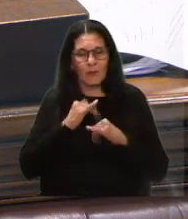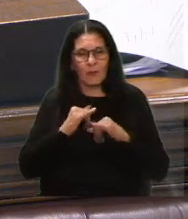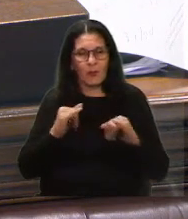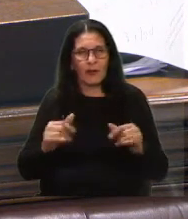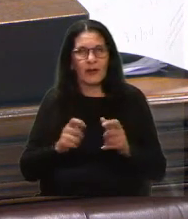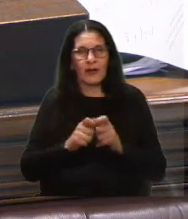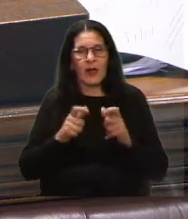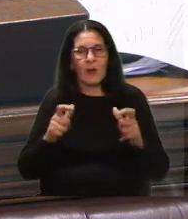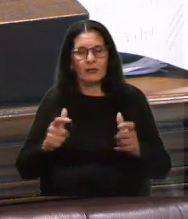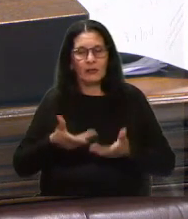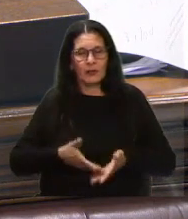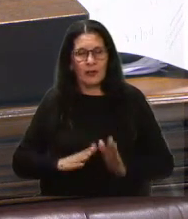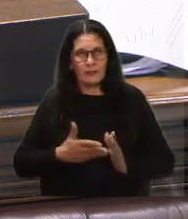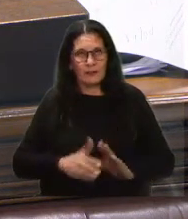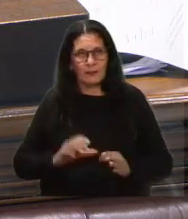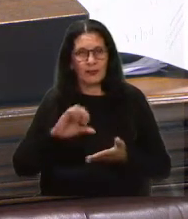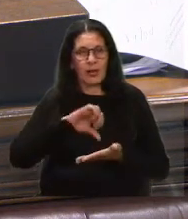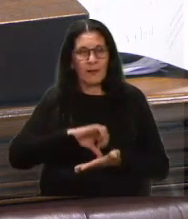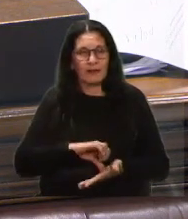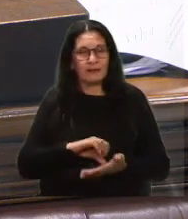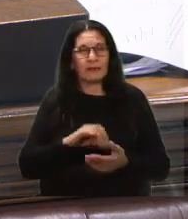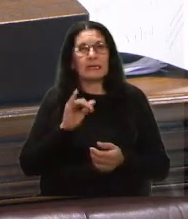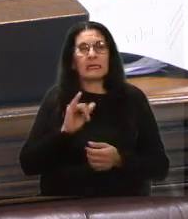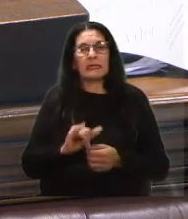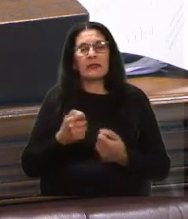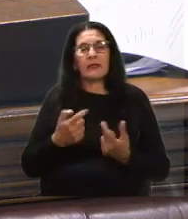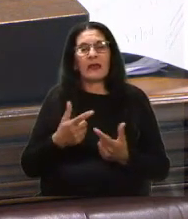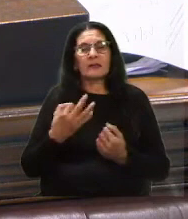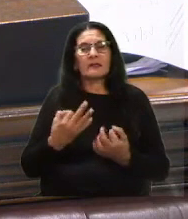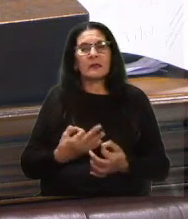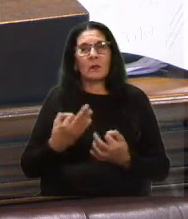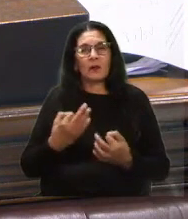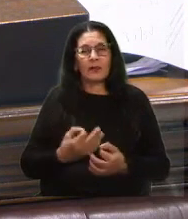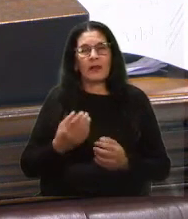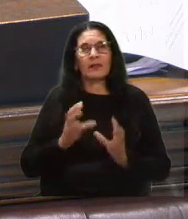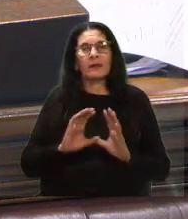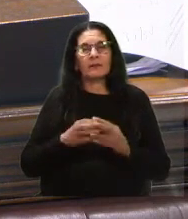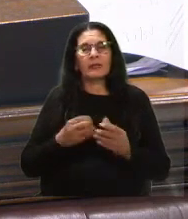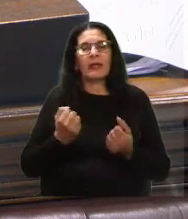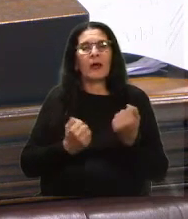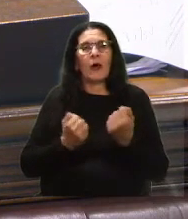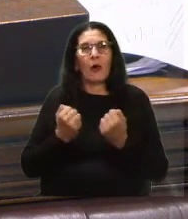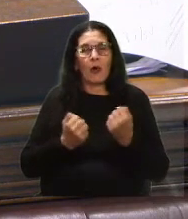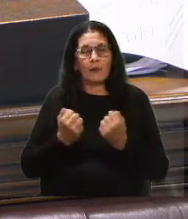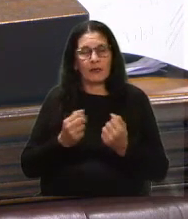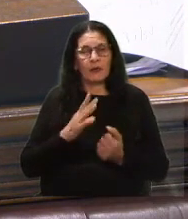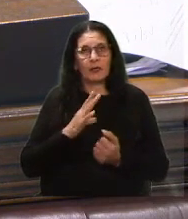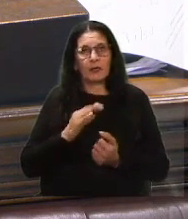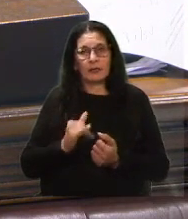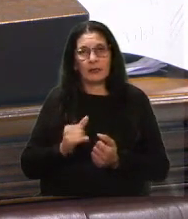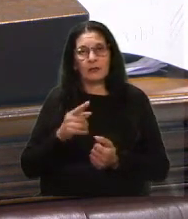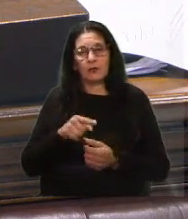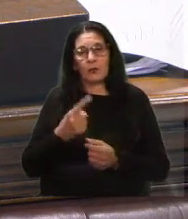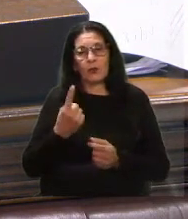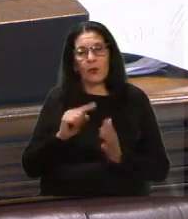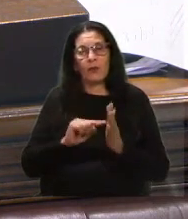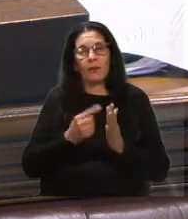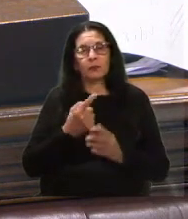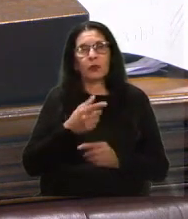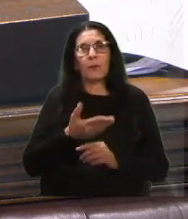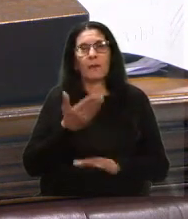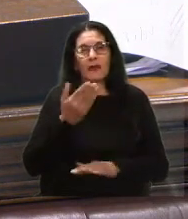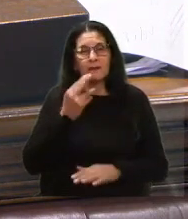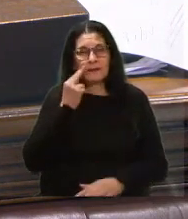promover Un aumento de los nacimientos en el país y de asegurar que el componente económico que consideramos es uno de los